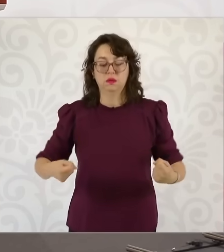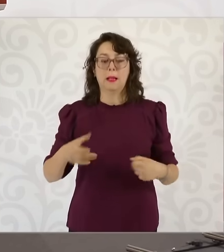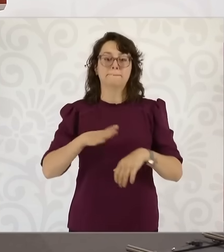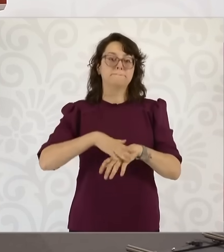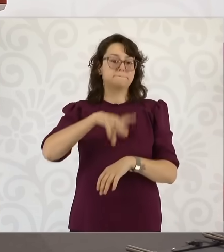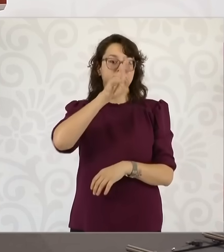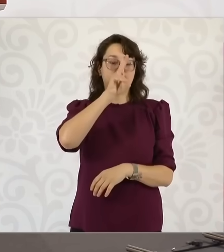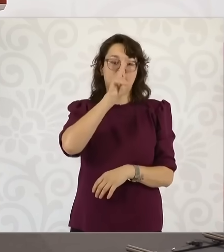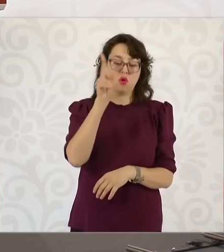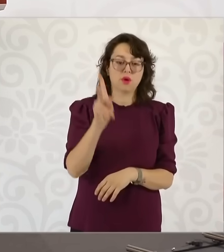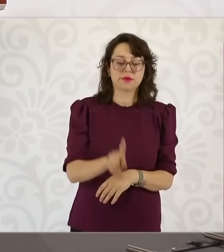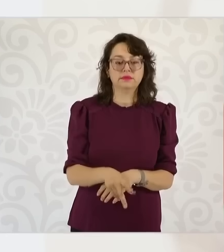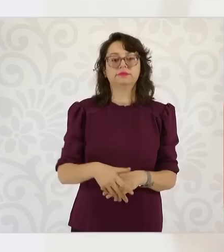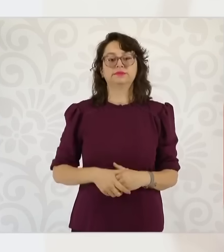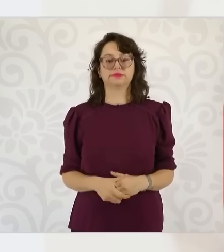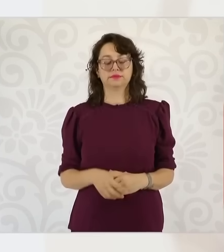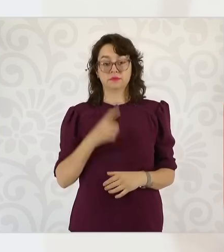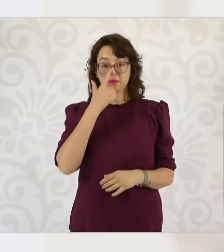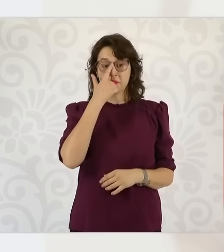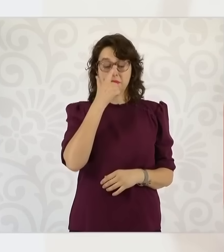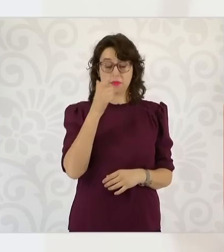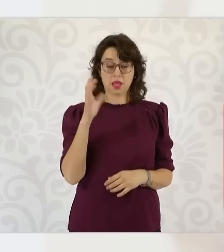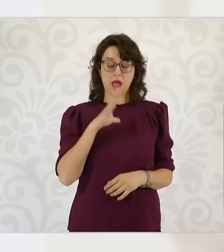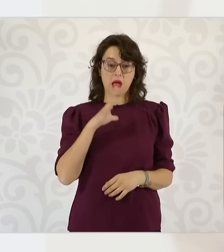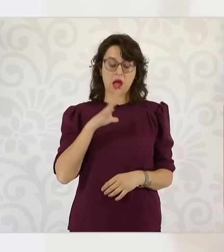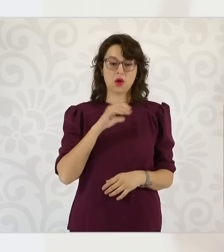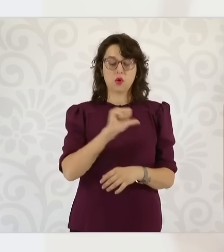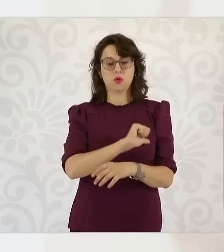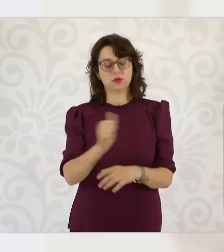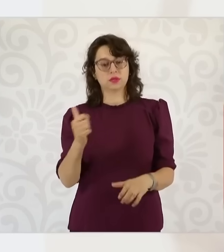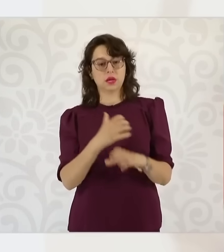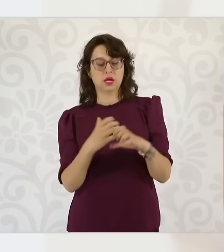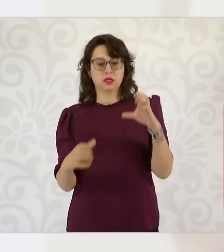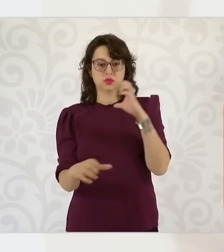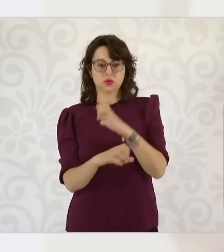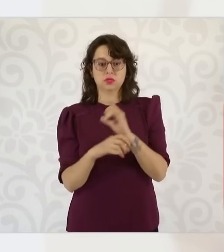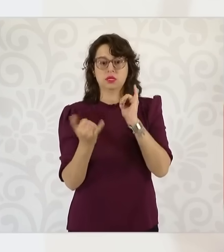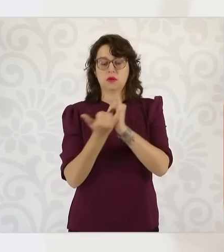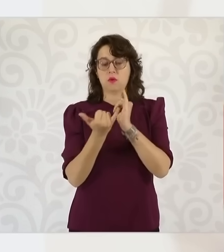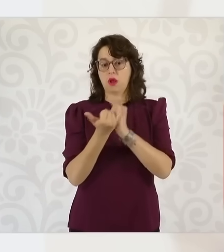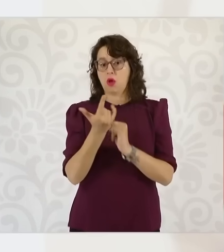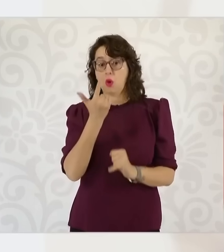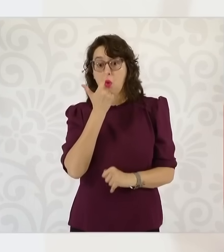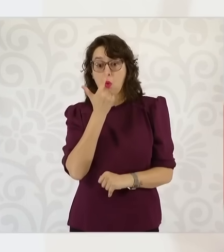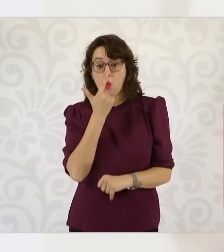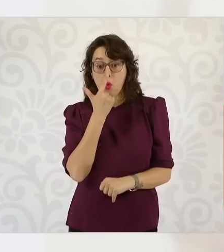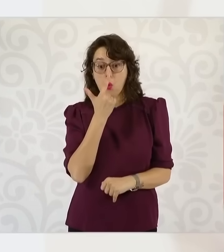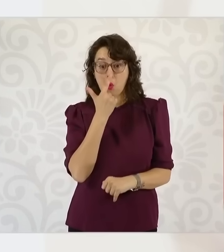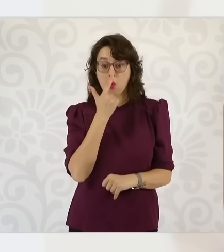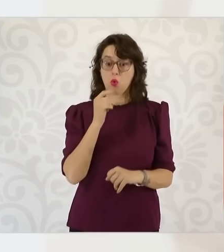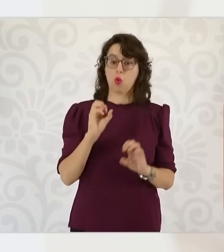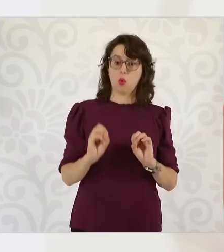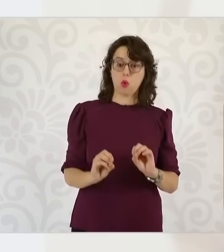obesidad. Existen otros factores como por ejemplo el olor o la propia